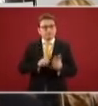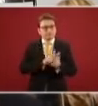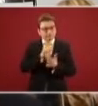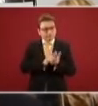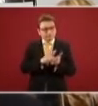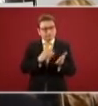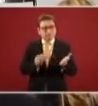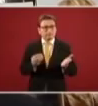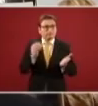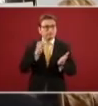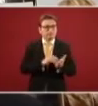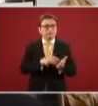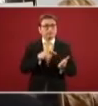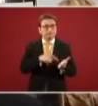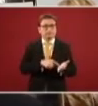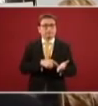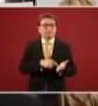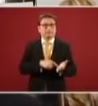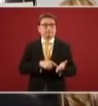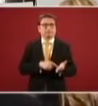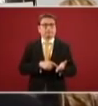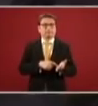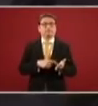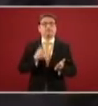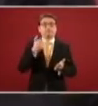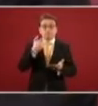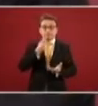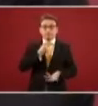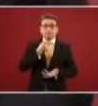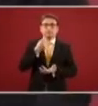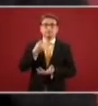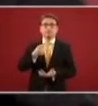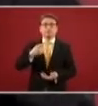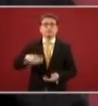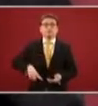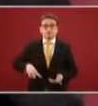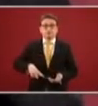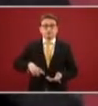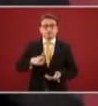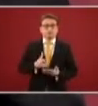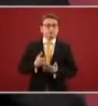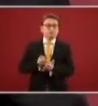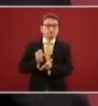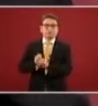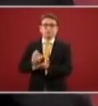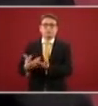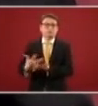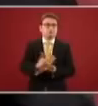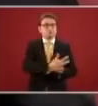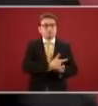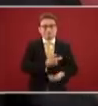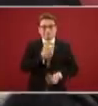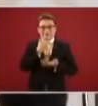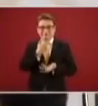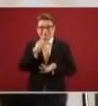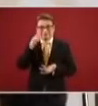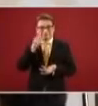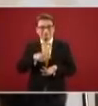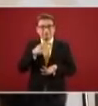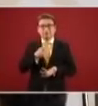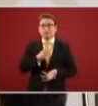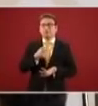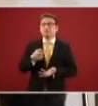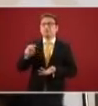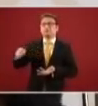de Estadística, el cual dice que la economía se contrajo los dos primeros trimestres y presentó